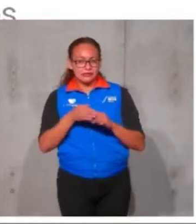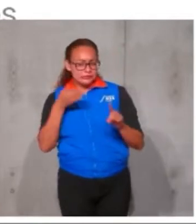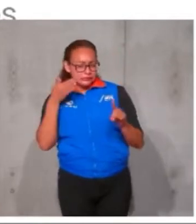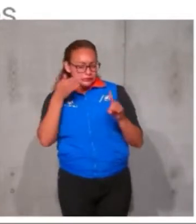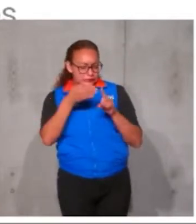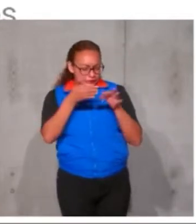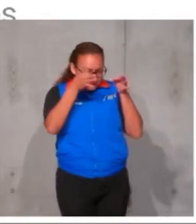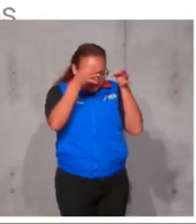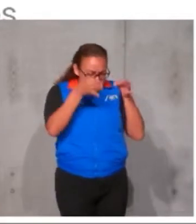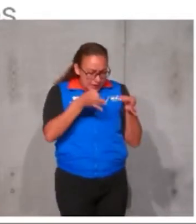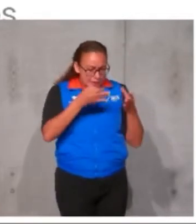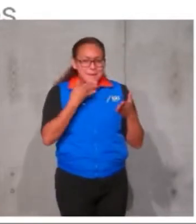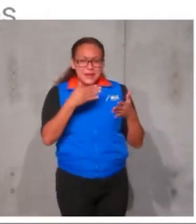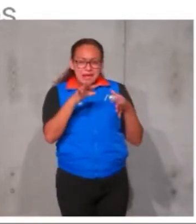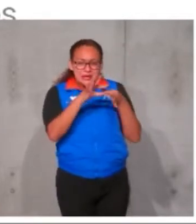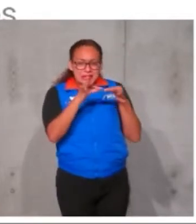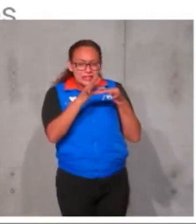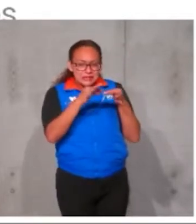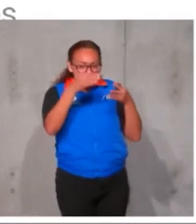de